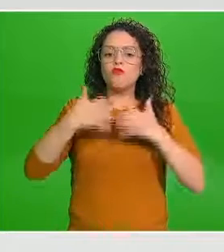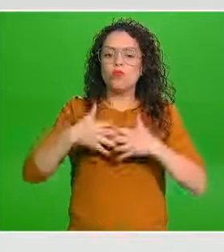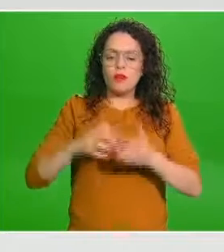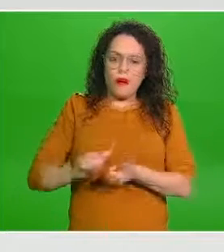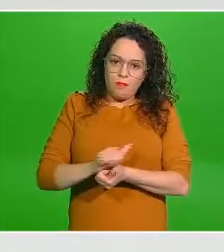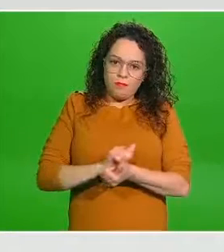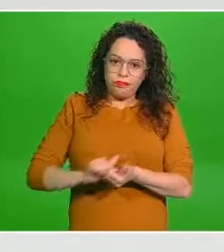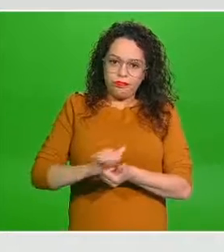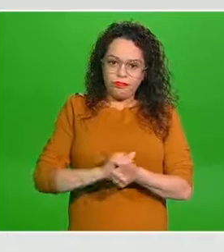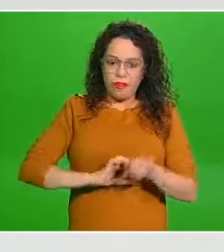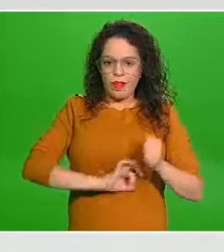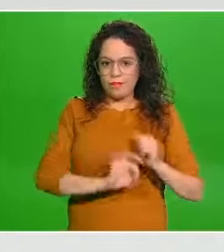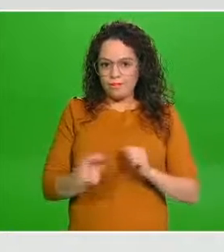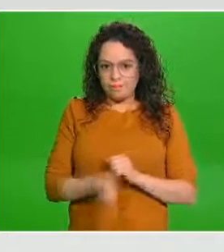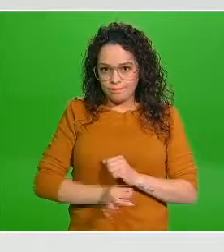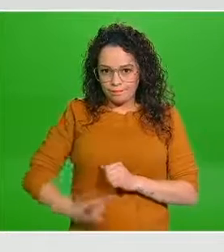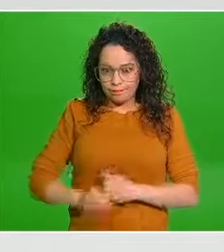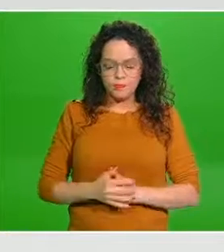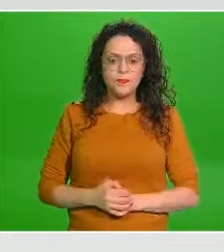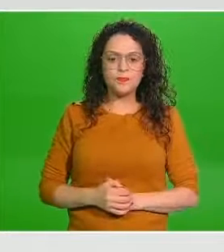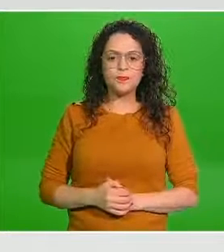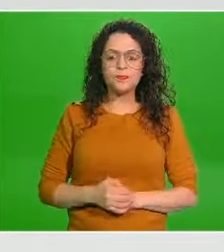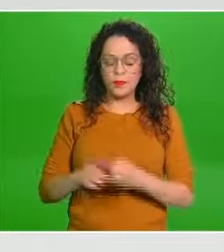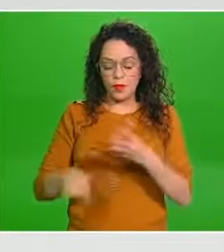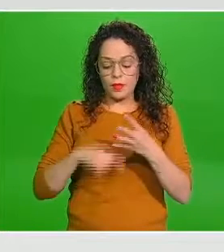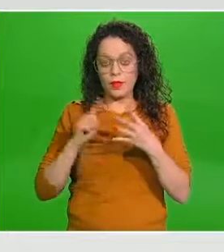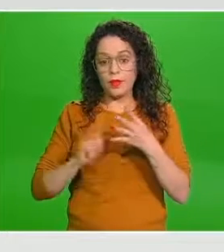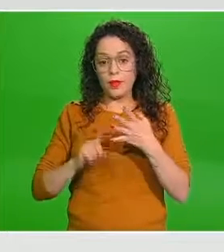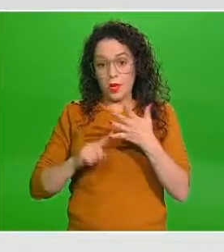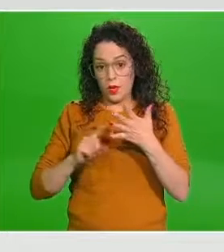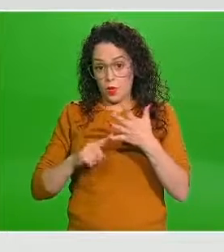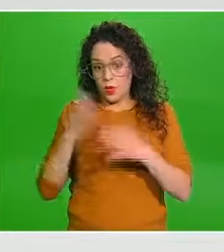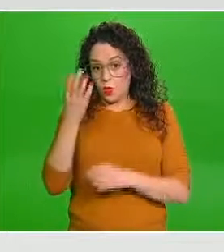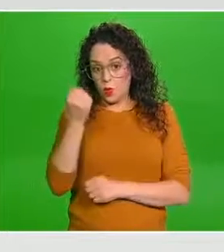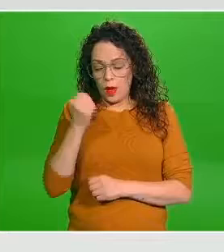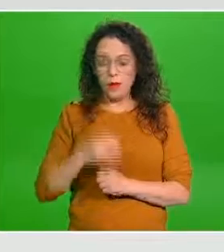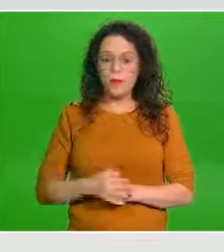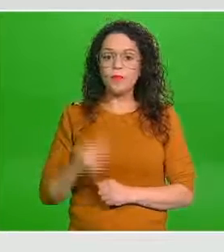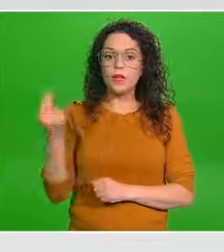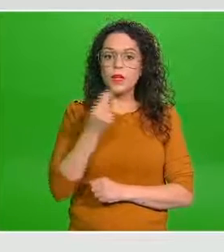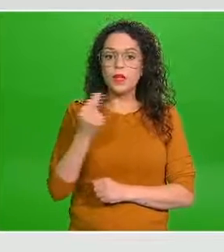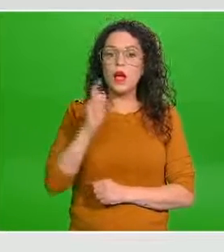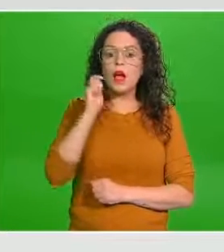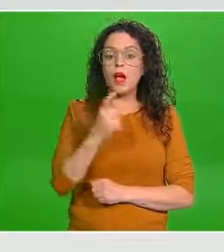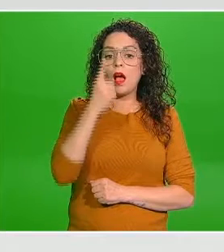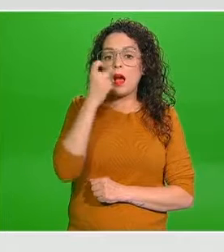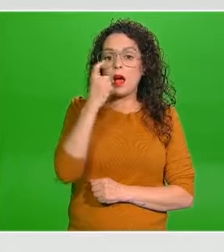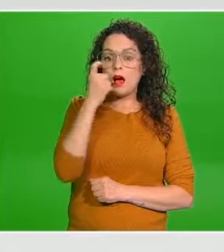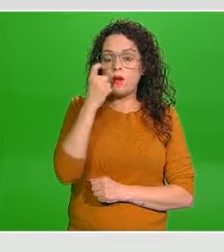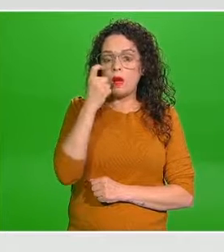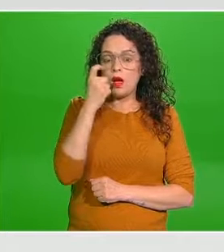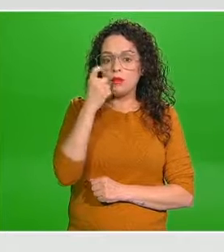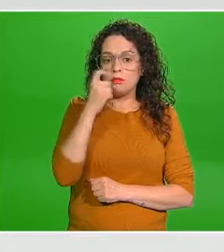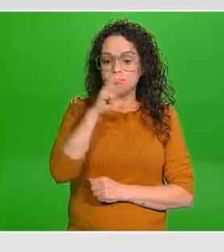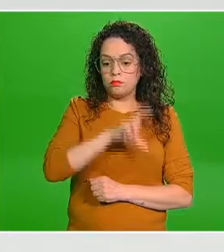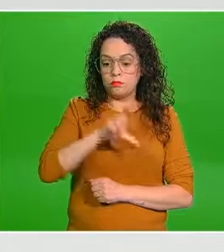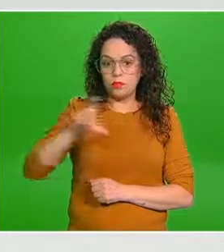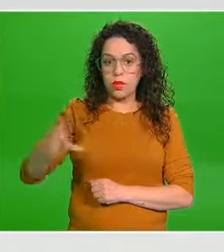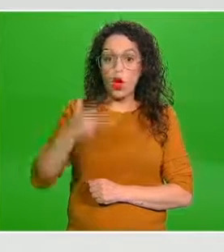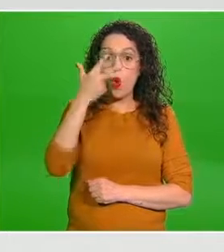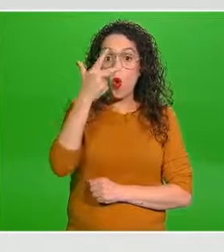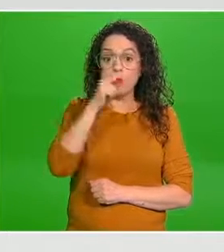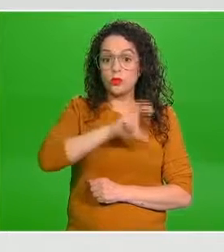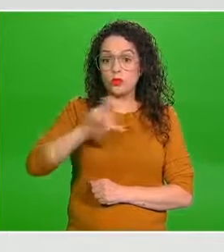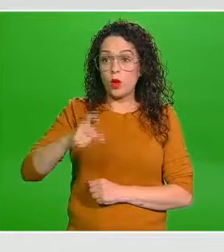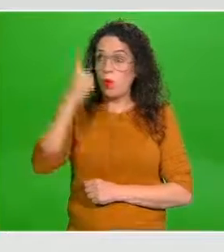proceso. Número 9, toma agua simple potable, al menos 8 vasos de agua al día. Y número 10,